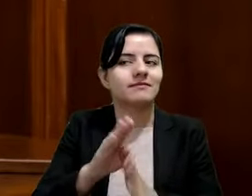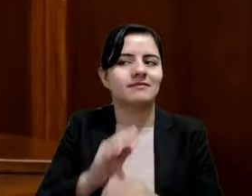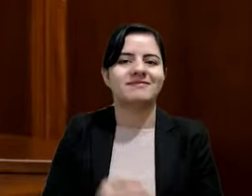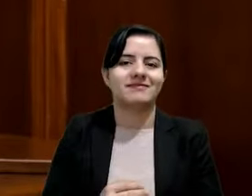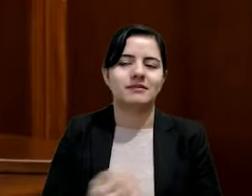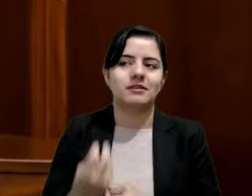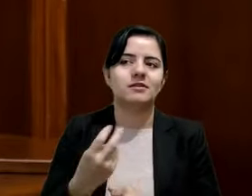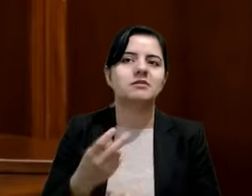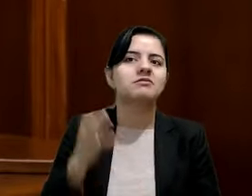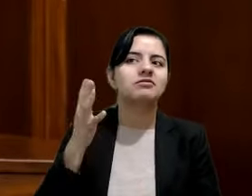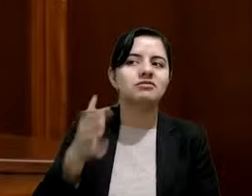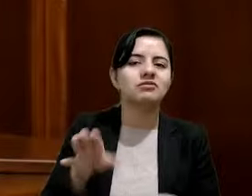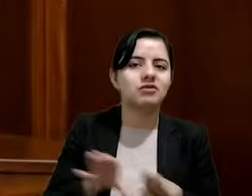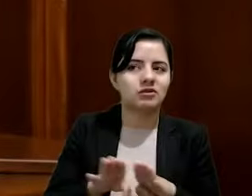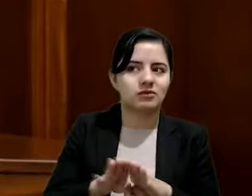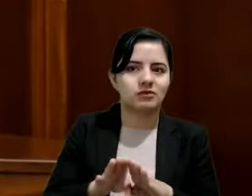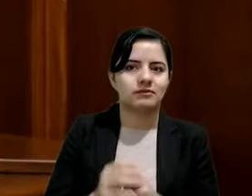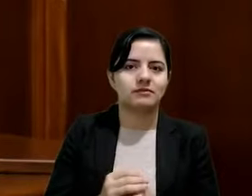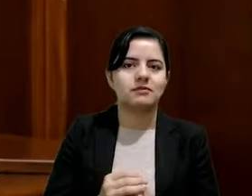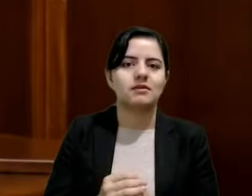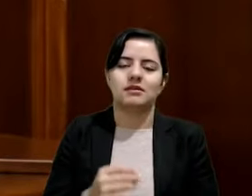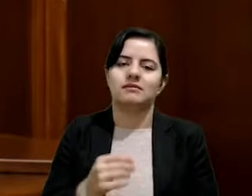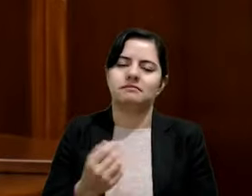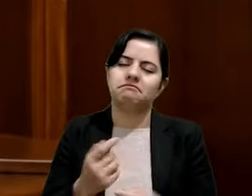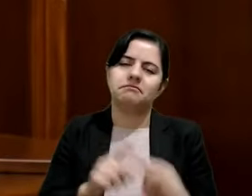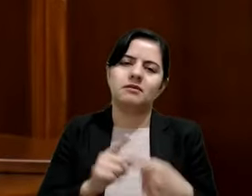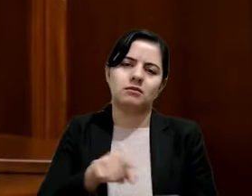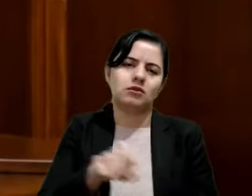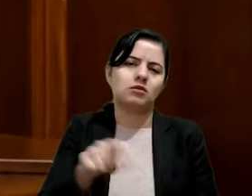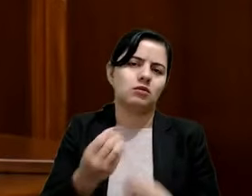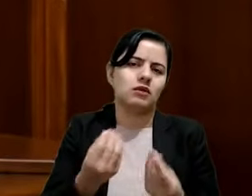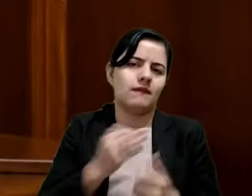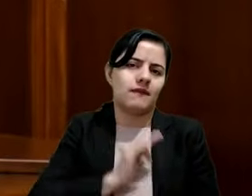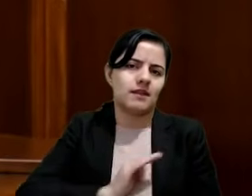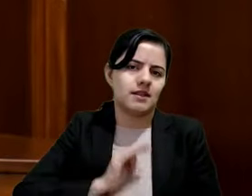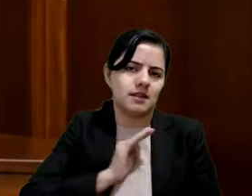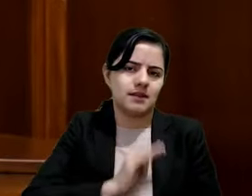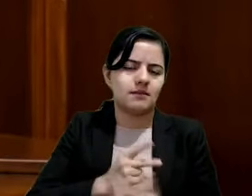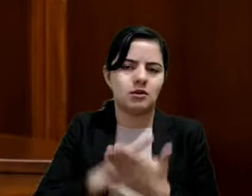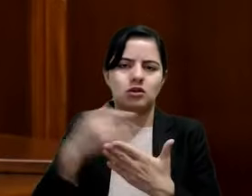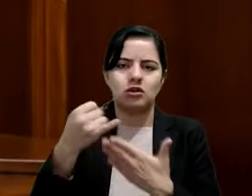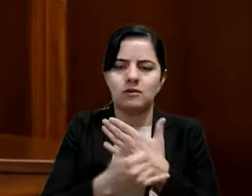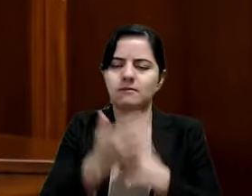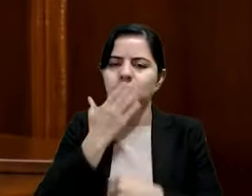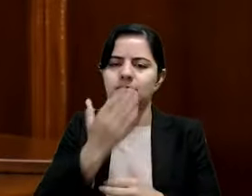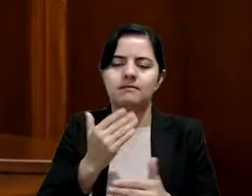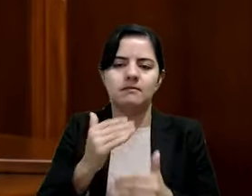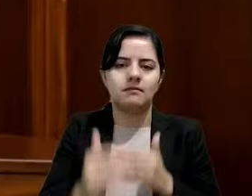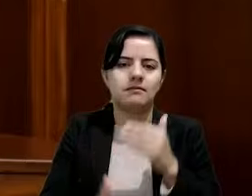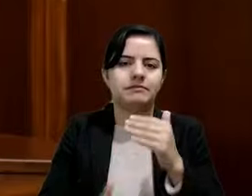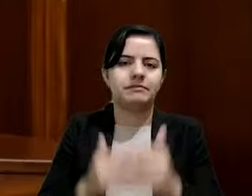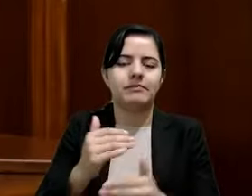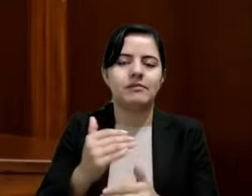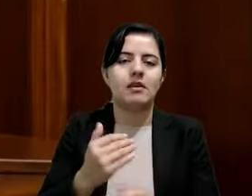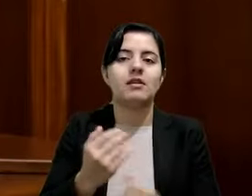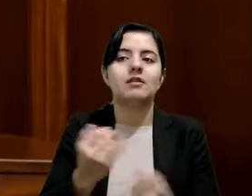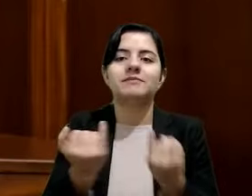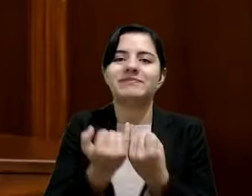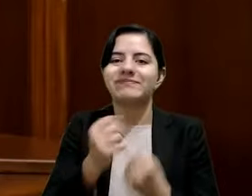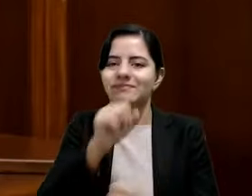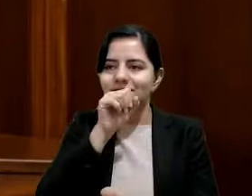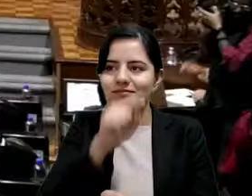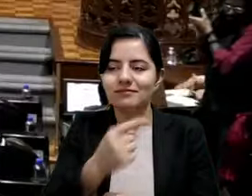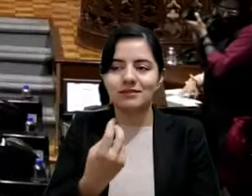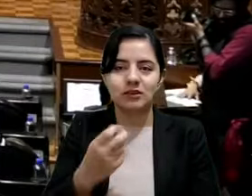proyecto y más allá de la simple colaboración administrativa o institucional pues este es un pacto con el pueblo es un